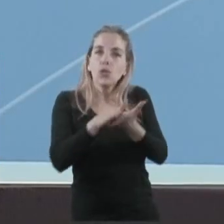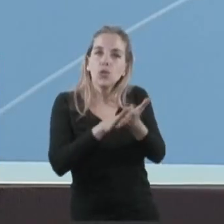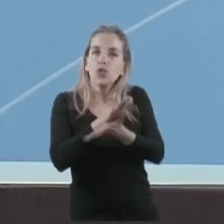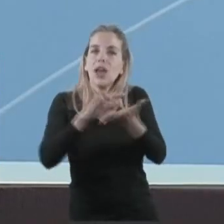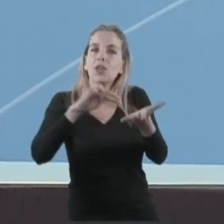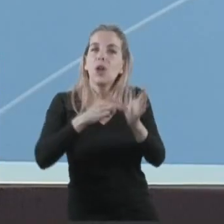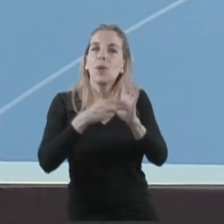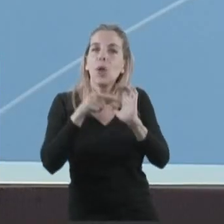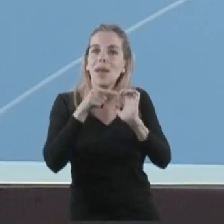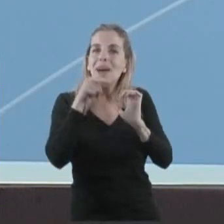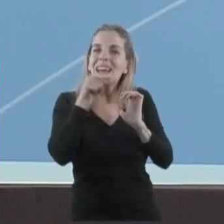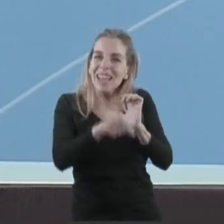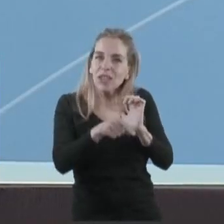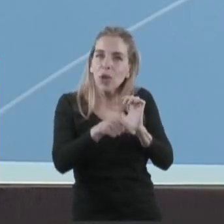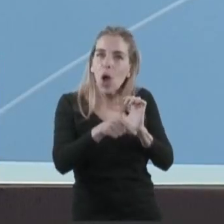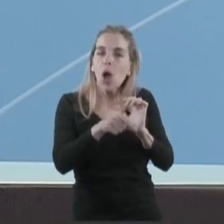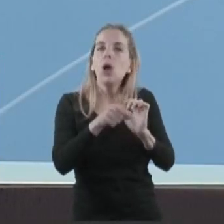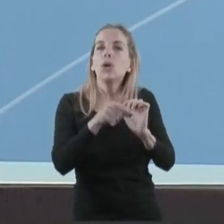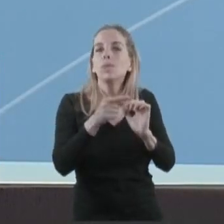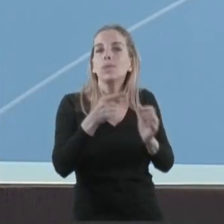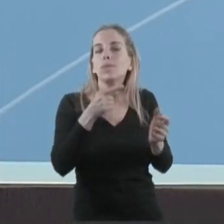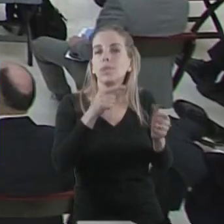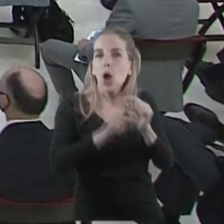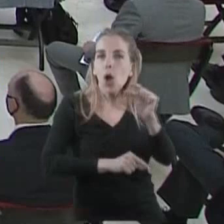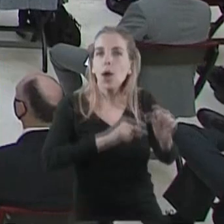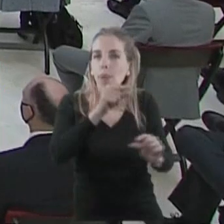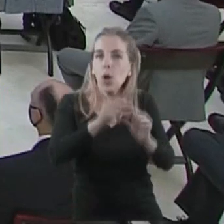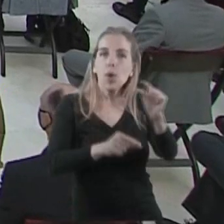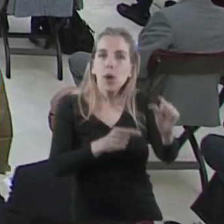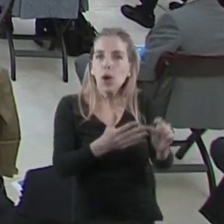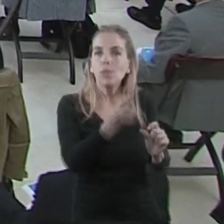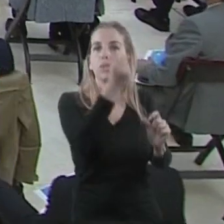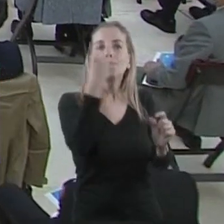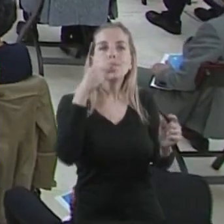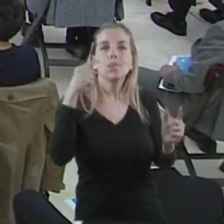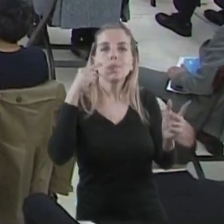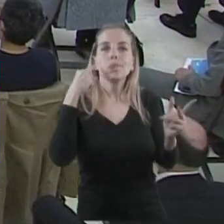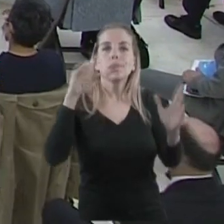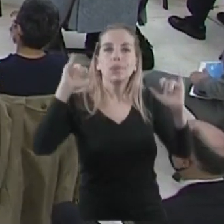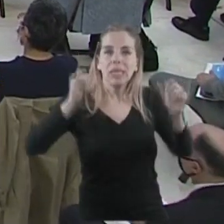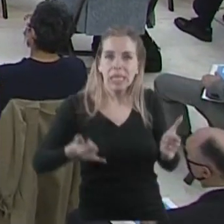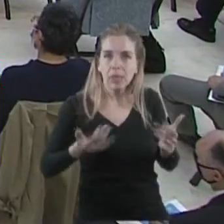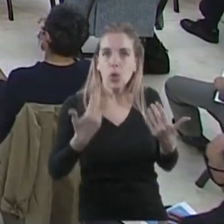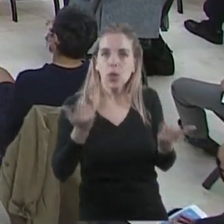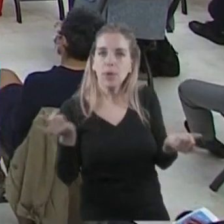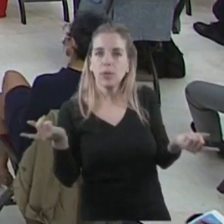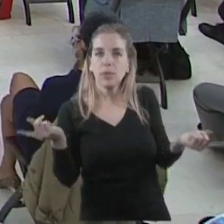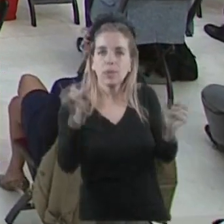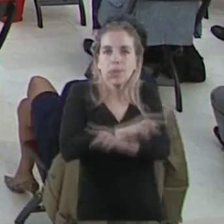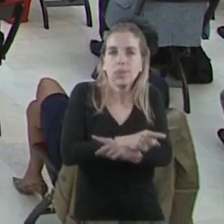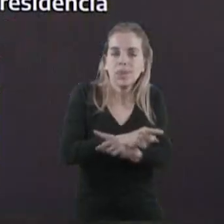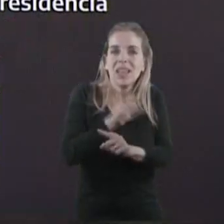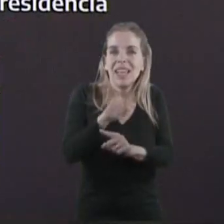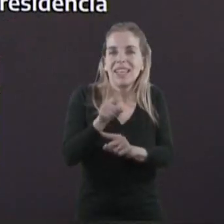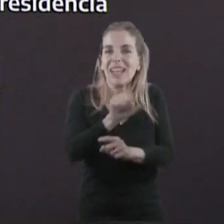problema, y es algo que se fue logrando, y una medida concreta que se logró, y pudimos revertir ese